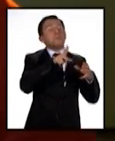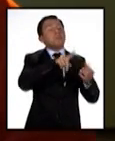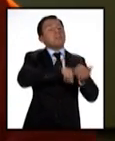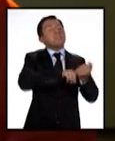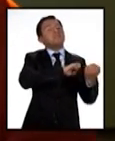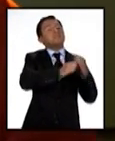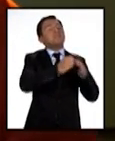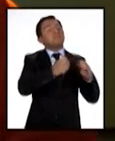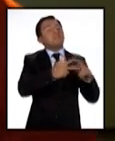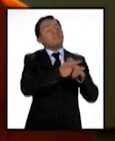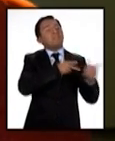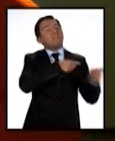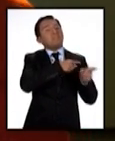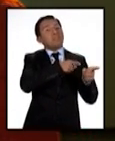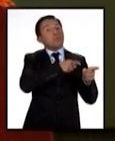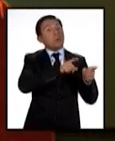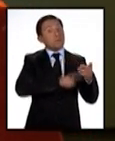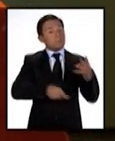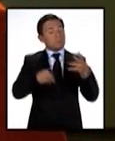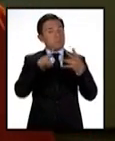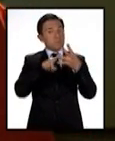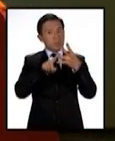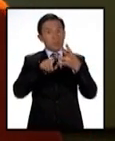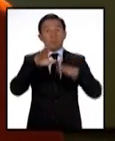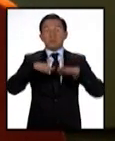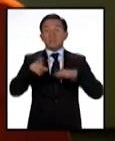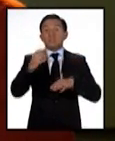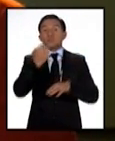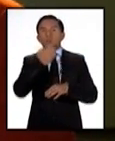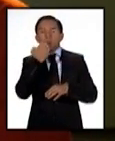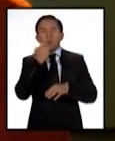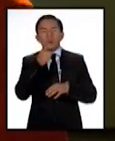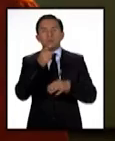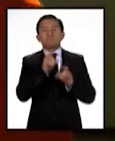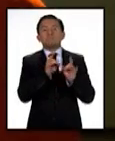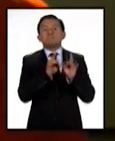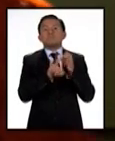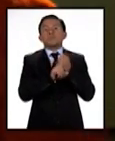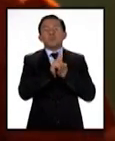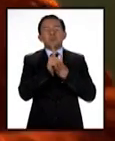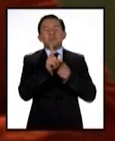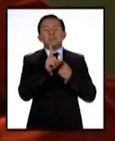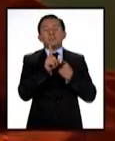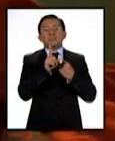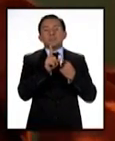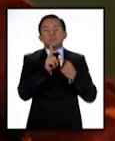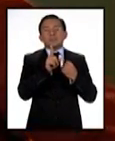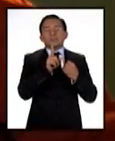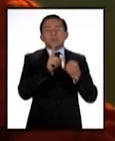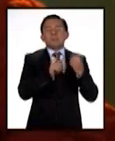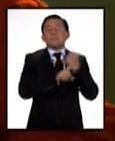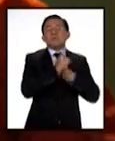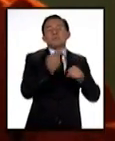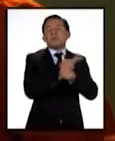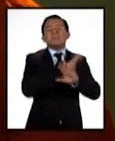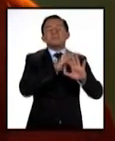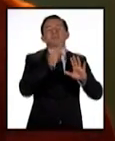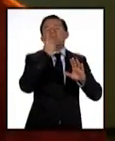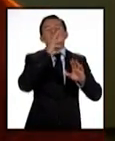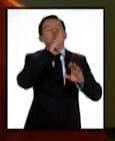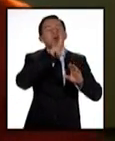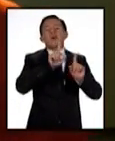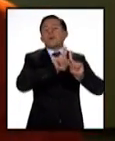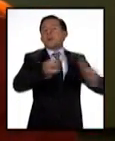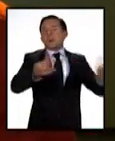meterse en problemas, ¿sí? O por resolver un problema de manera rápida, dicen, bueno, esto pasó, cada quien a su lado, ya olvídense de esto, que